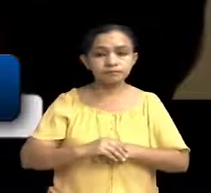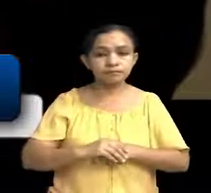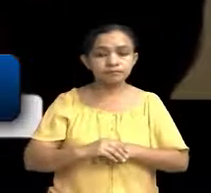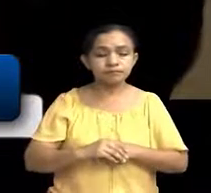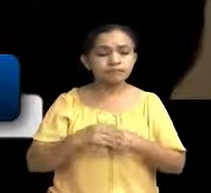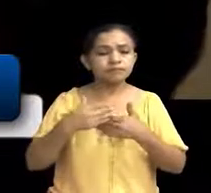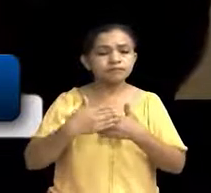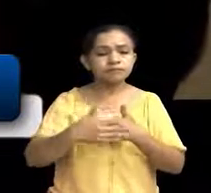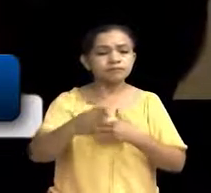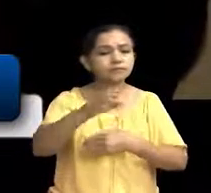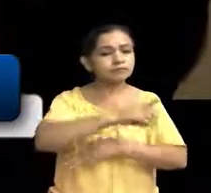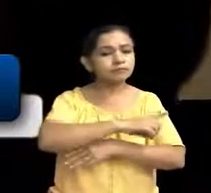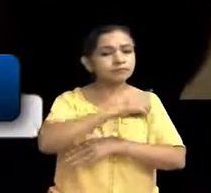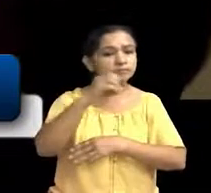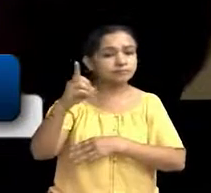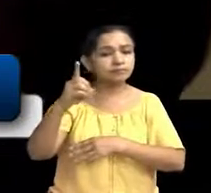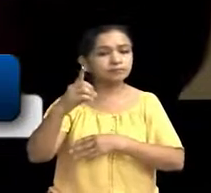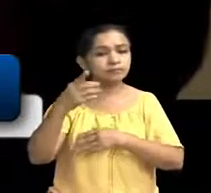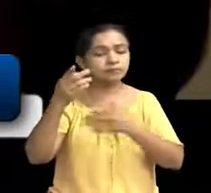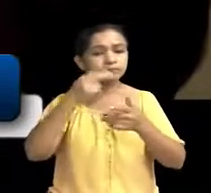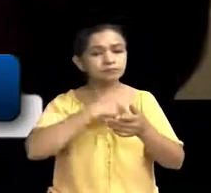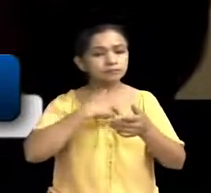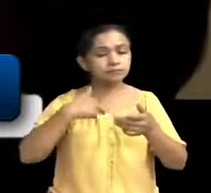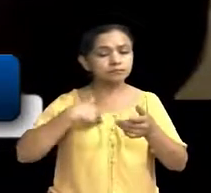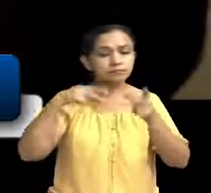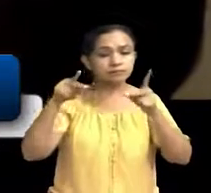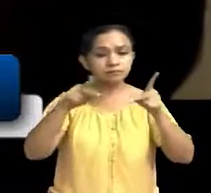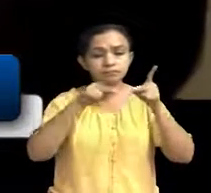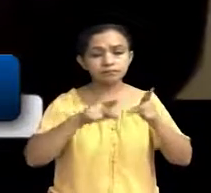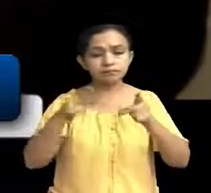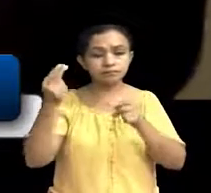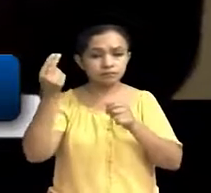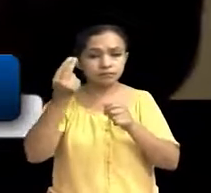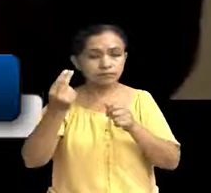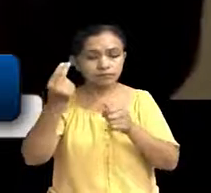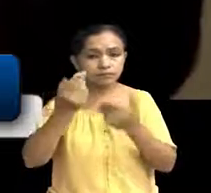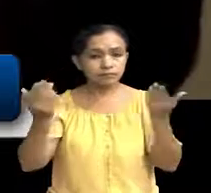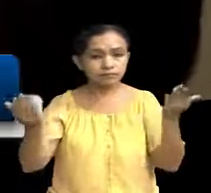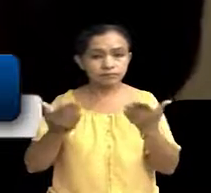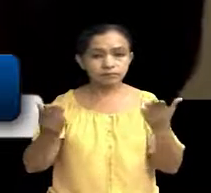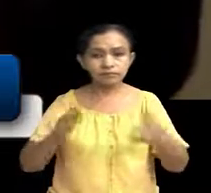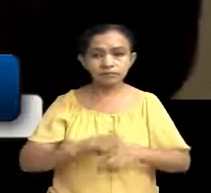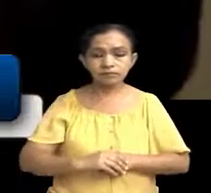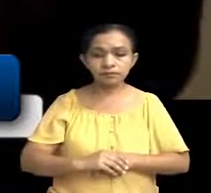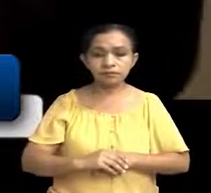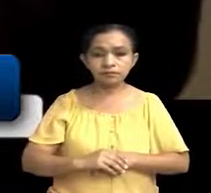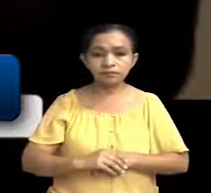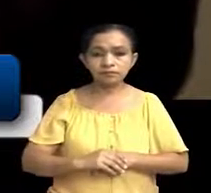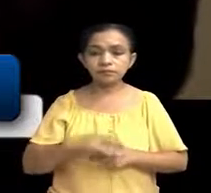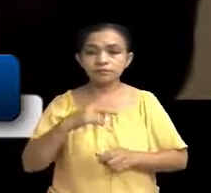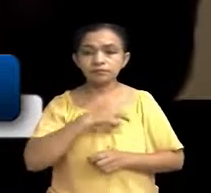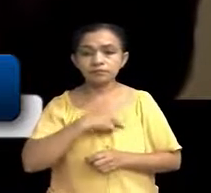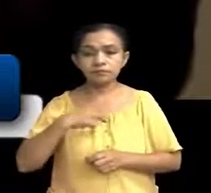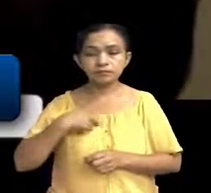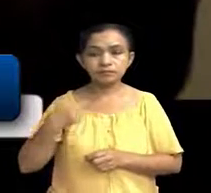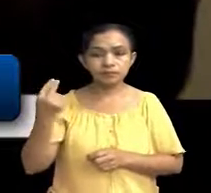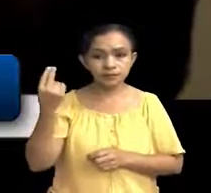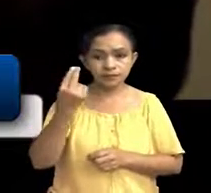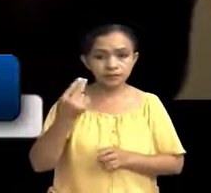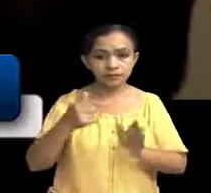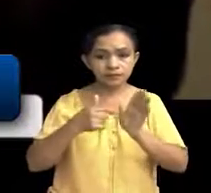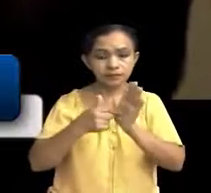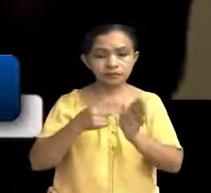¿Cada cuánto se va a estar el paciente aplicándose electroestímulo? Electroestímulo se puede aplicar, por